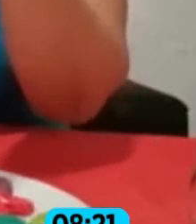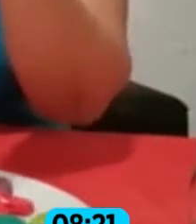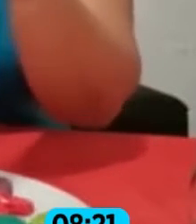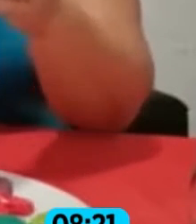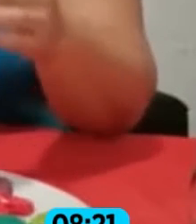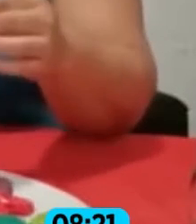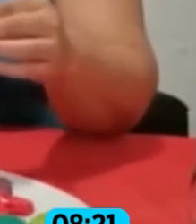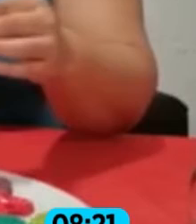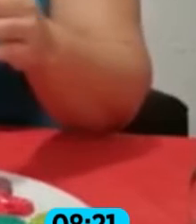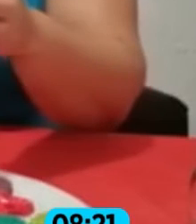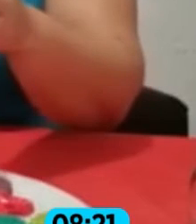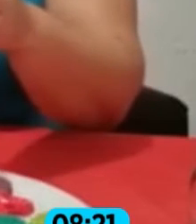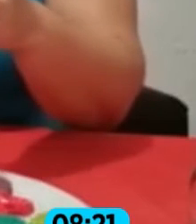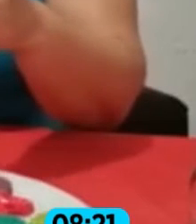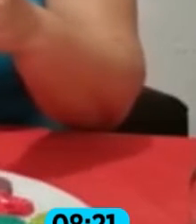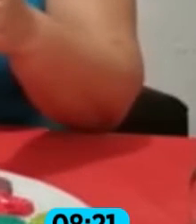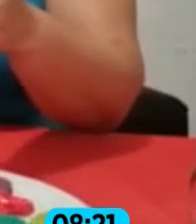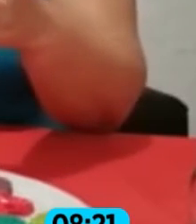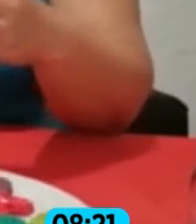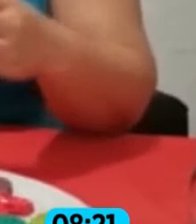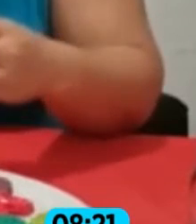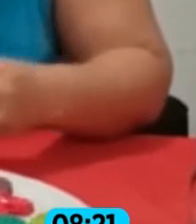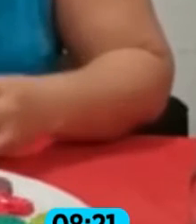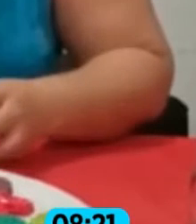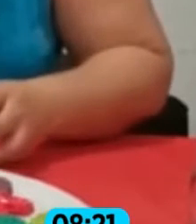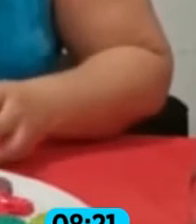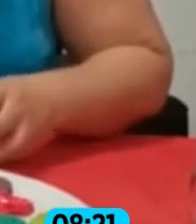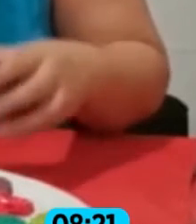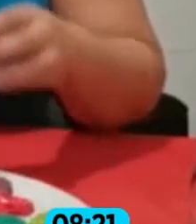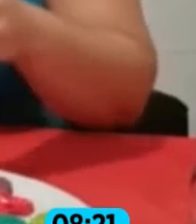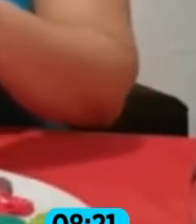des stickers pour décorer.